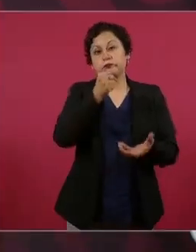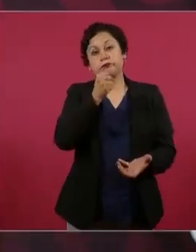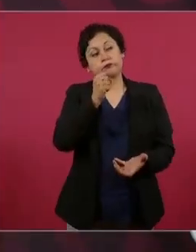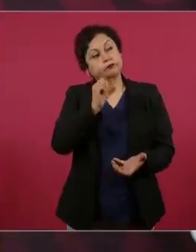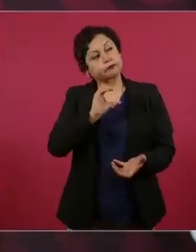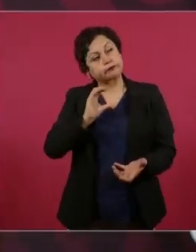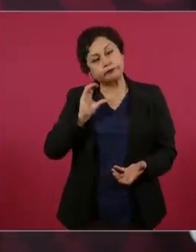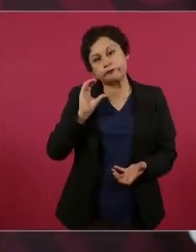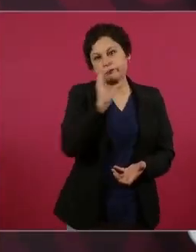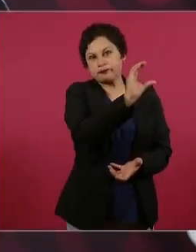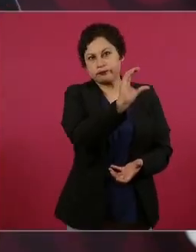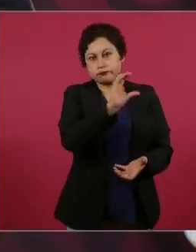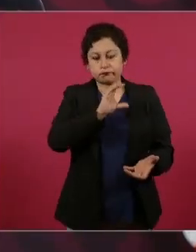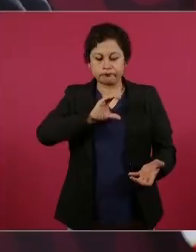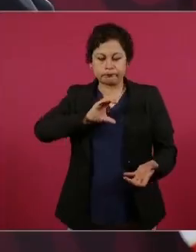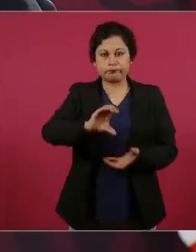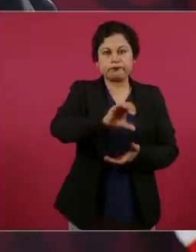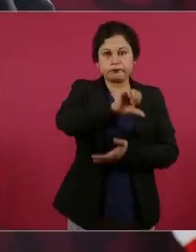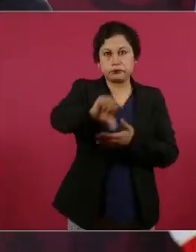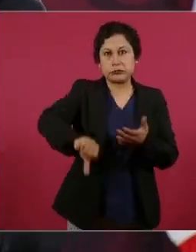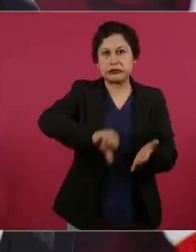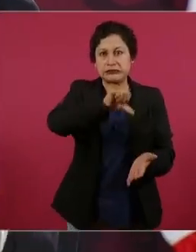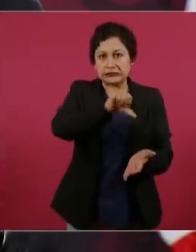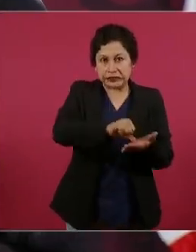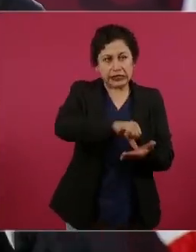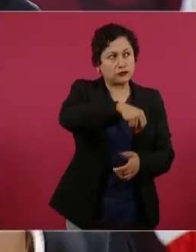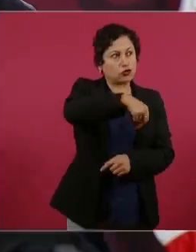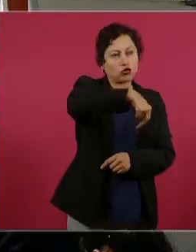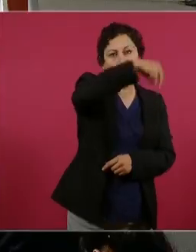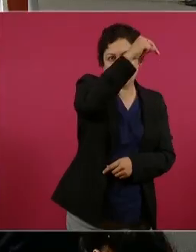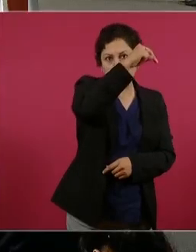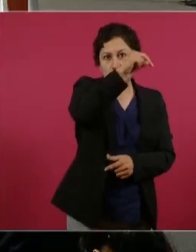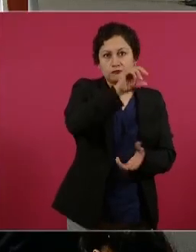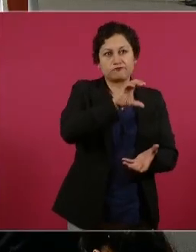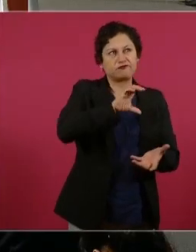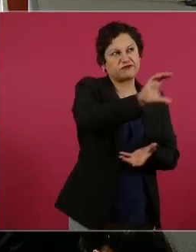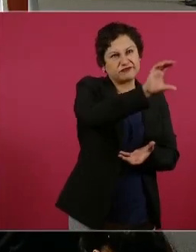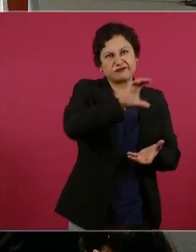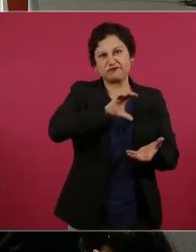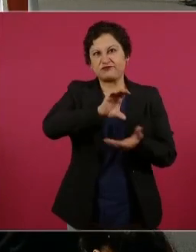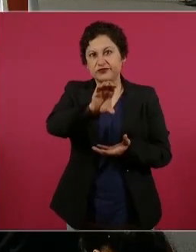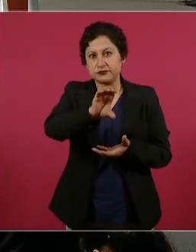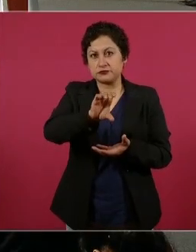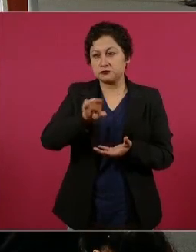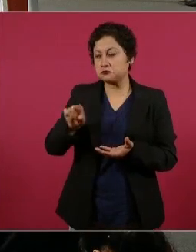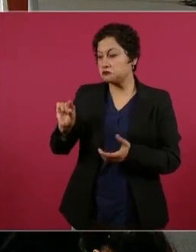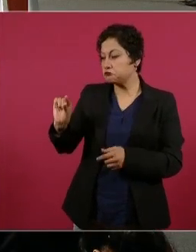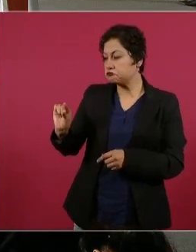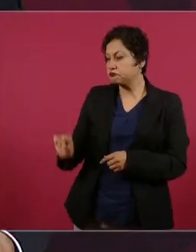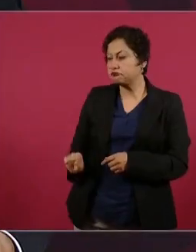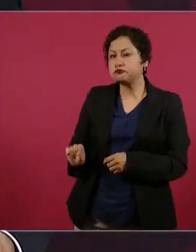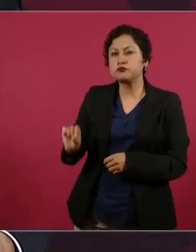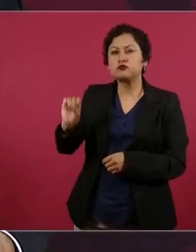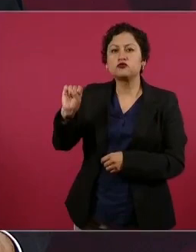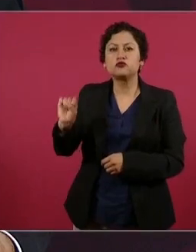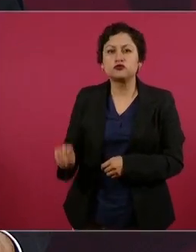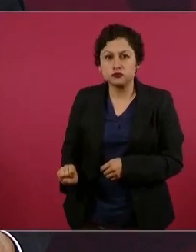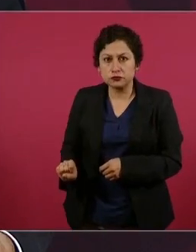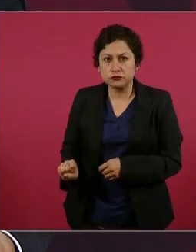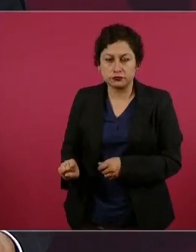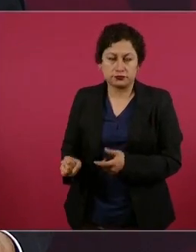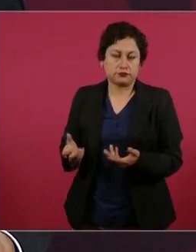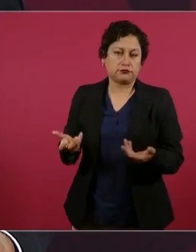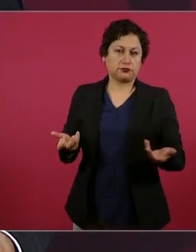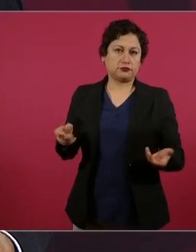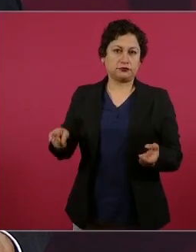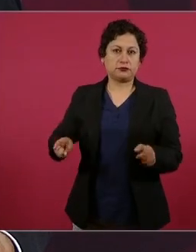le tocaba al centro y muy poco al sureste. No era compensado